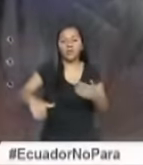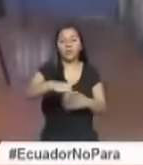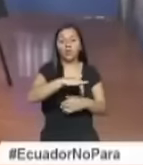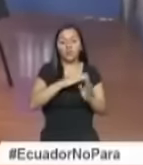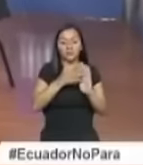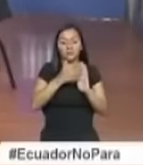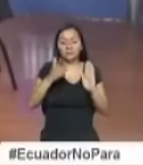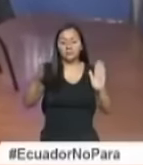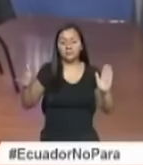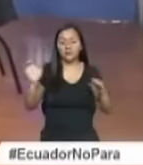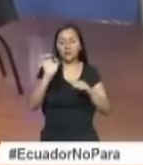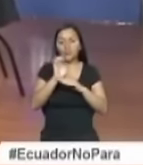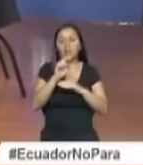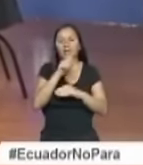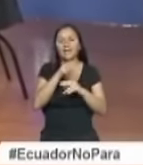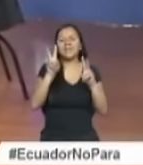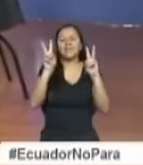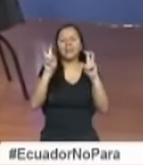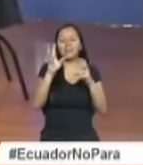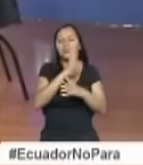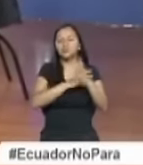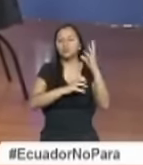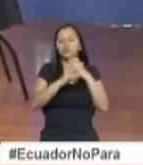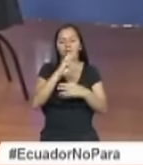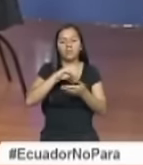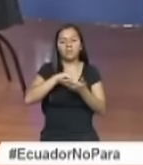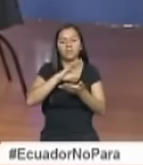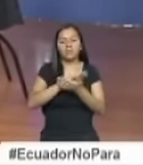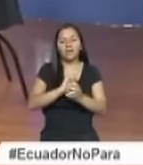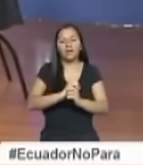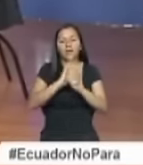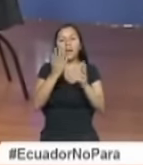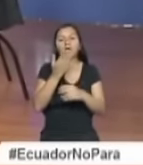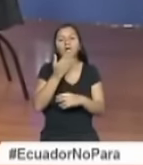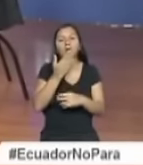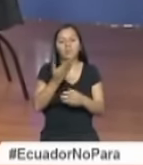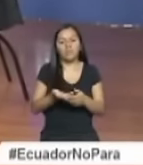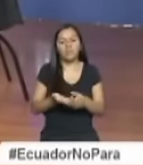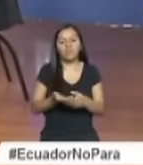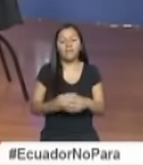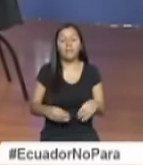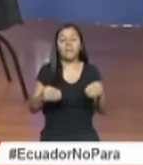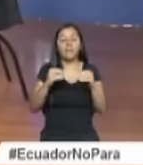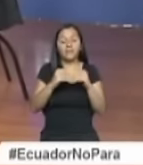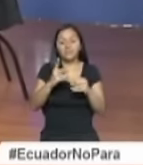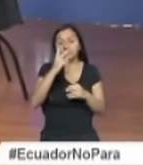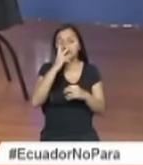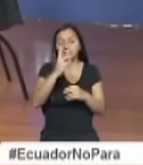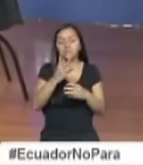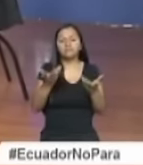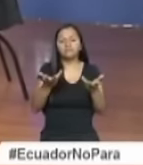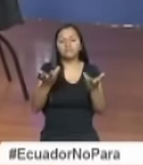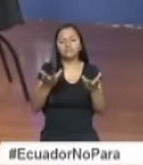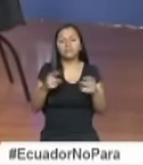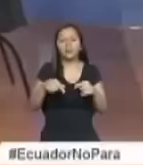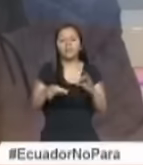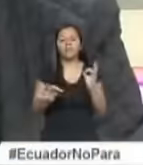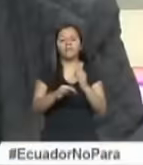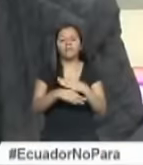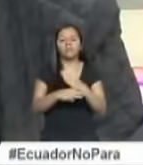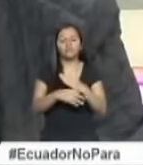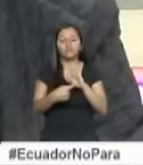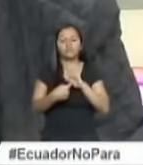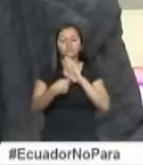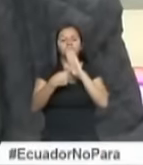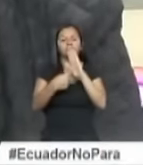¿no? Y eso un poco juega el tema histórico, cómo ellos se han concebido, ¿no? Y en ese sentido, claro, ha tenido un rol protagónico. Las Fuerzas Armadas